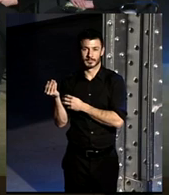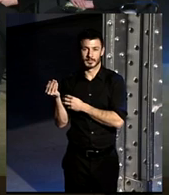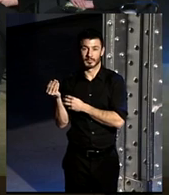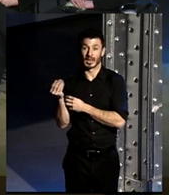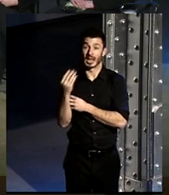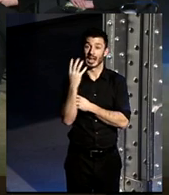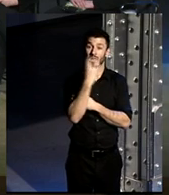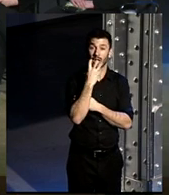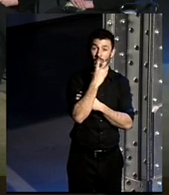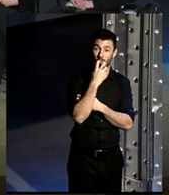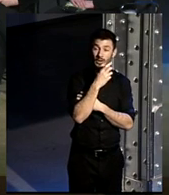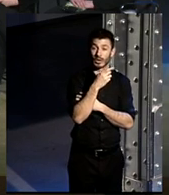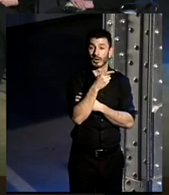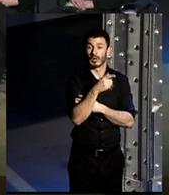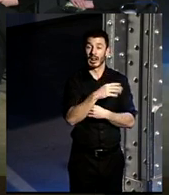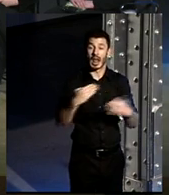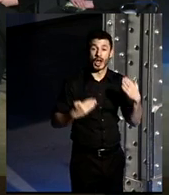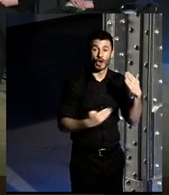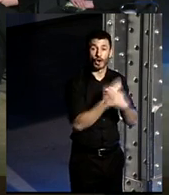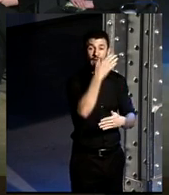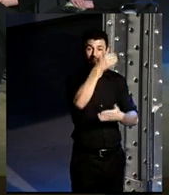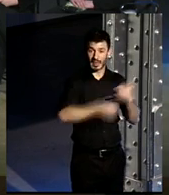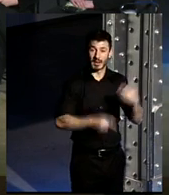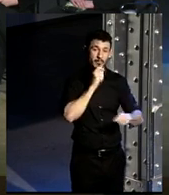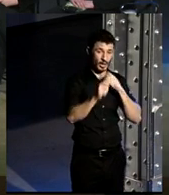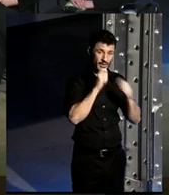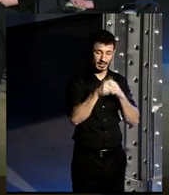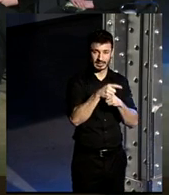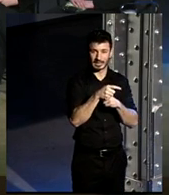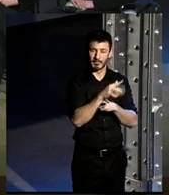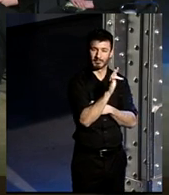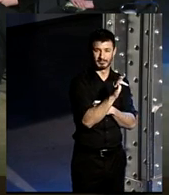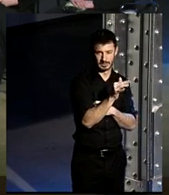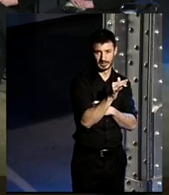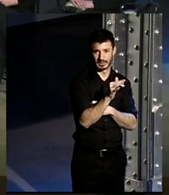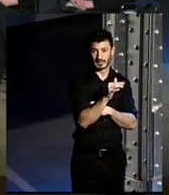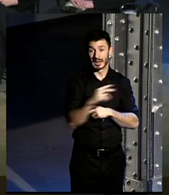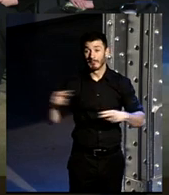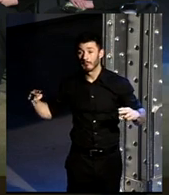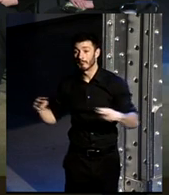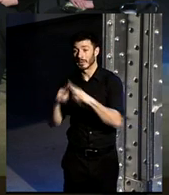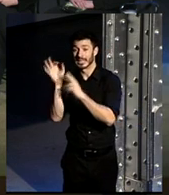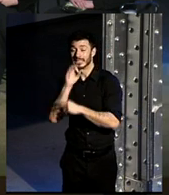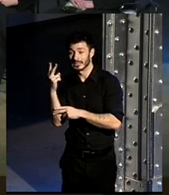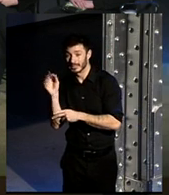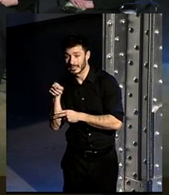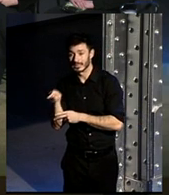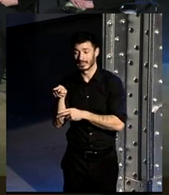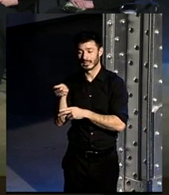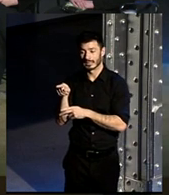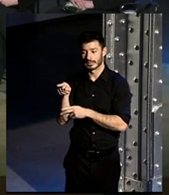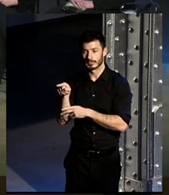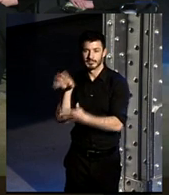cuento la jornada del periodista. Es decir, que Paris XXe siècle es mucho más la idea del futuro de Verne